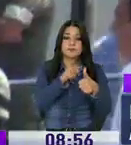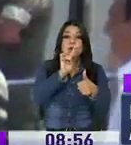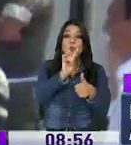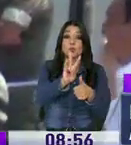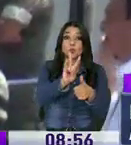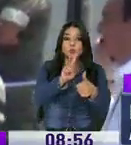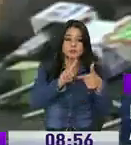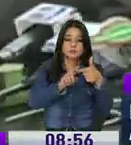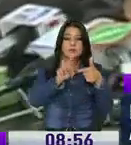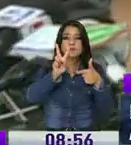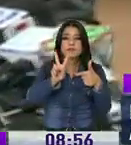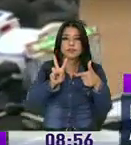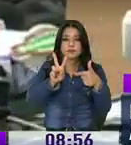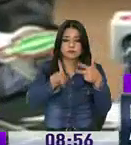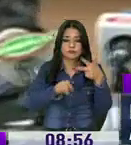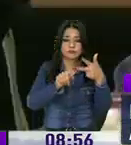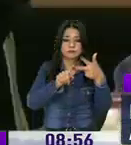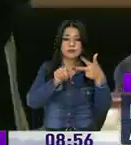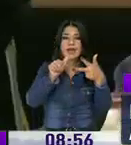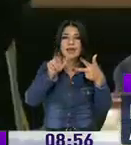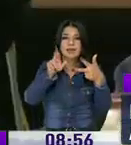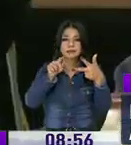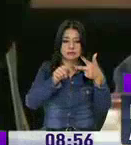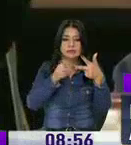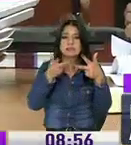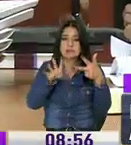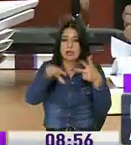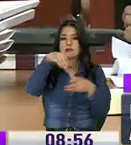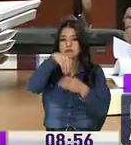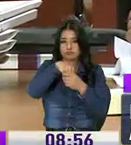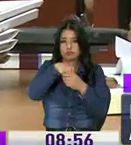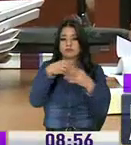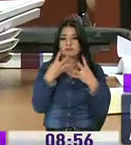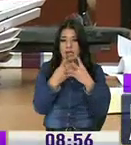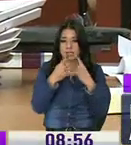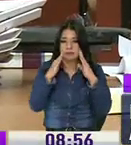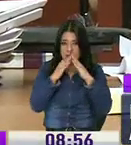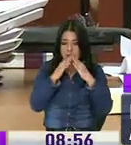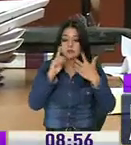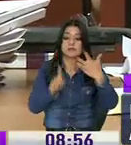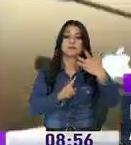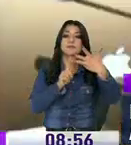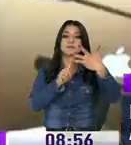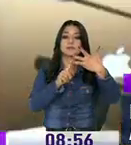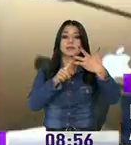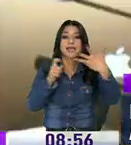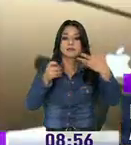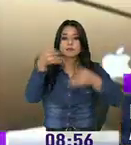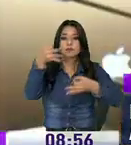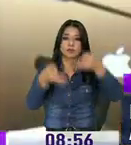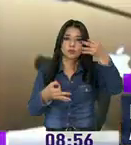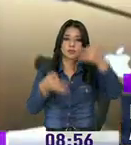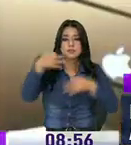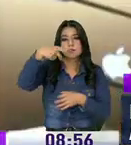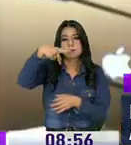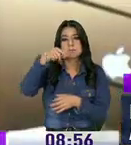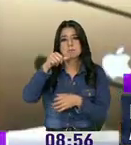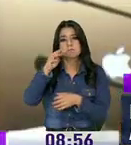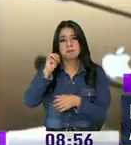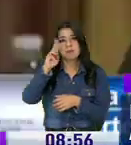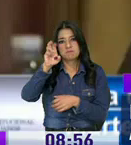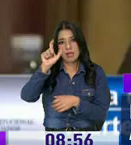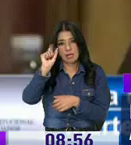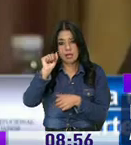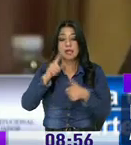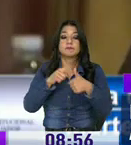Solís, Vinicio Alvarado, Alexis Mera, que cuenta con arresto domiciliario, la ex jueza constitucional Pamela Martínez, quien